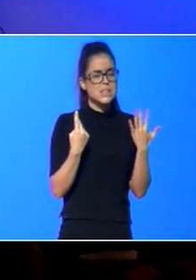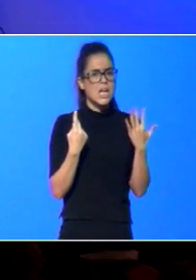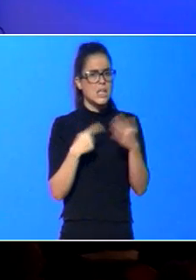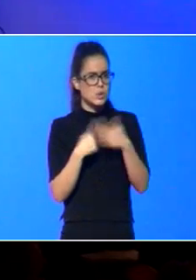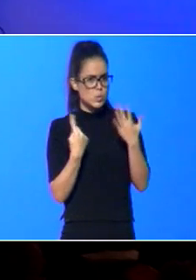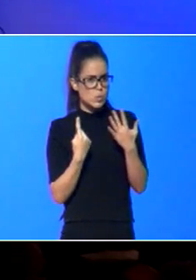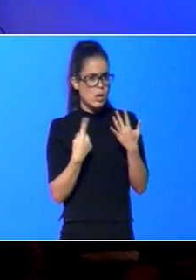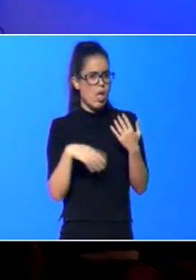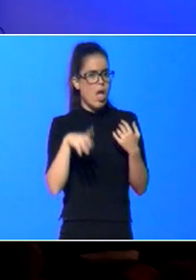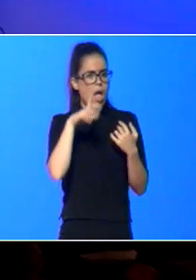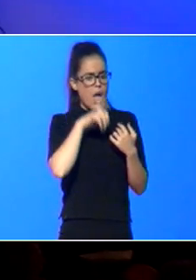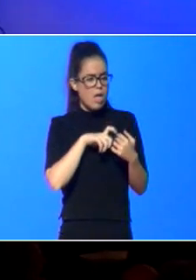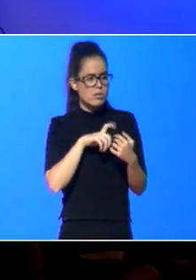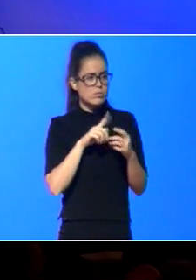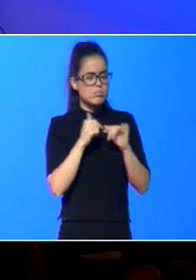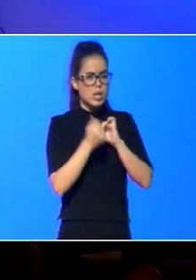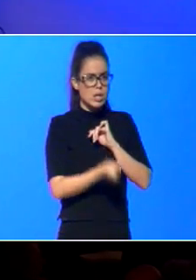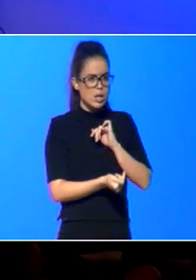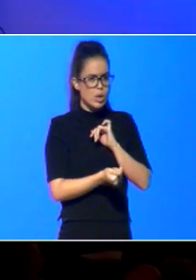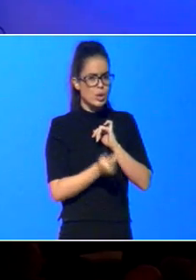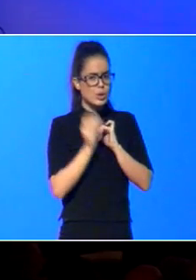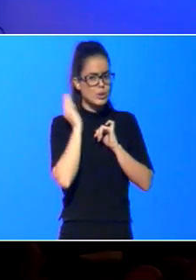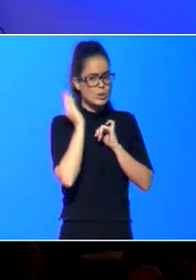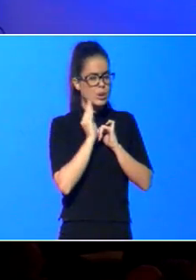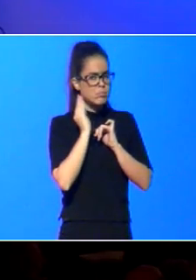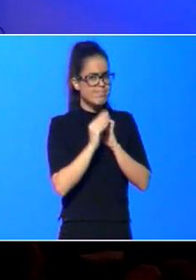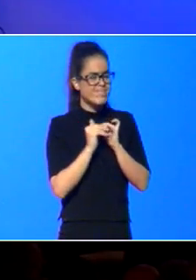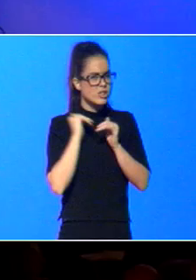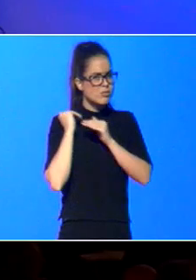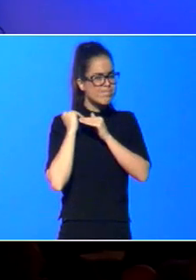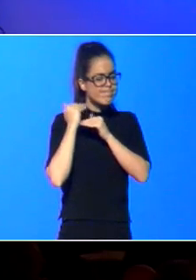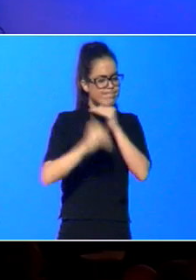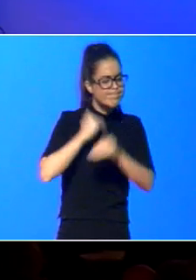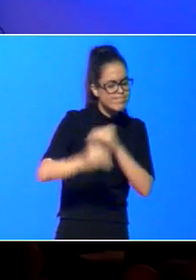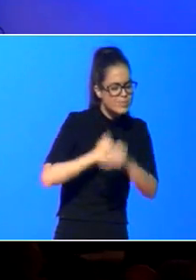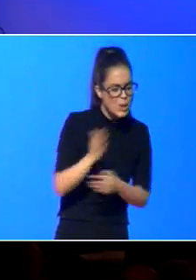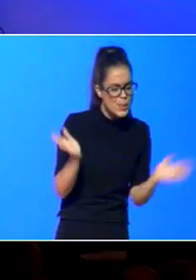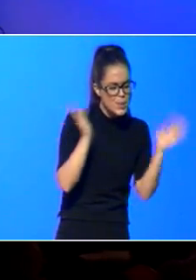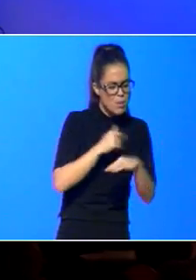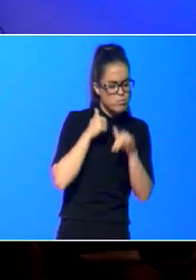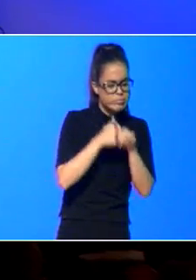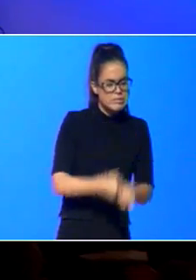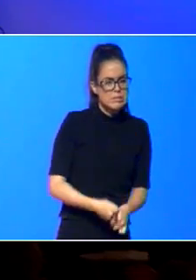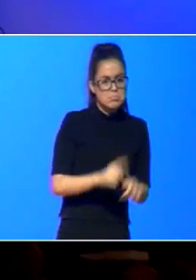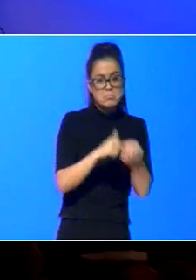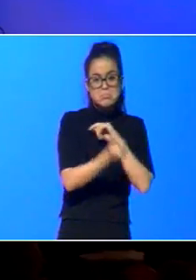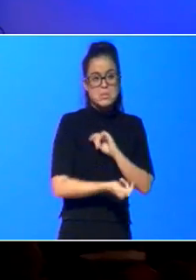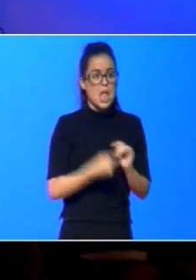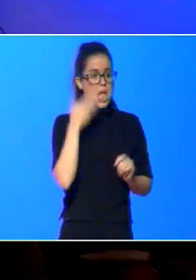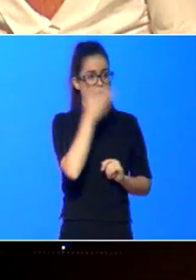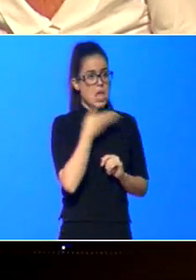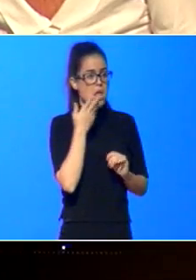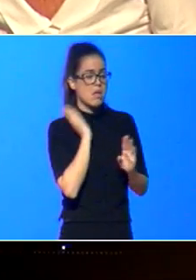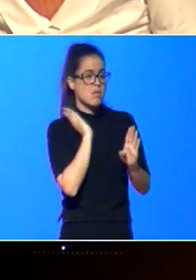eskoletara bialdu zan, baina ez dut uste gero horren jarraipenik egin zanik. Pentsatzen dut bialdu zala eskoletara, han egongo dira